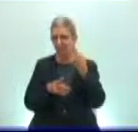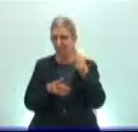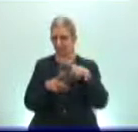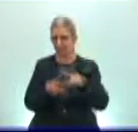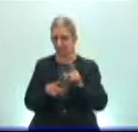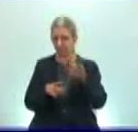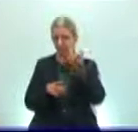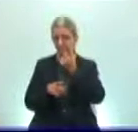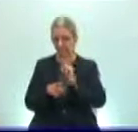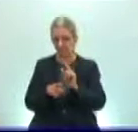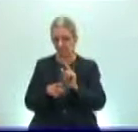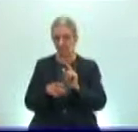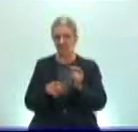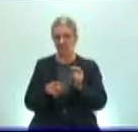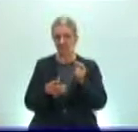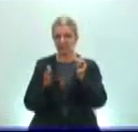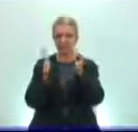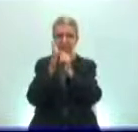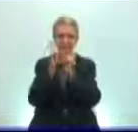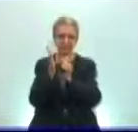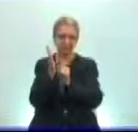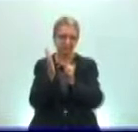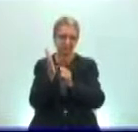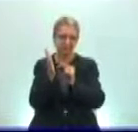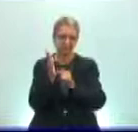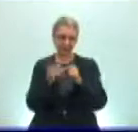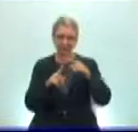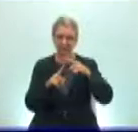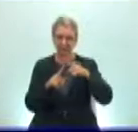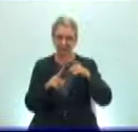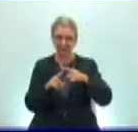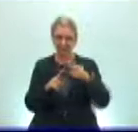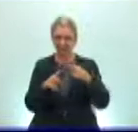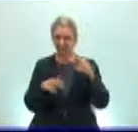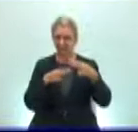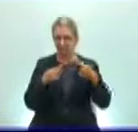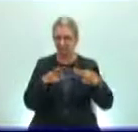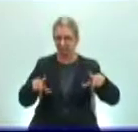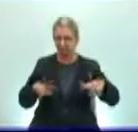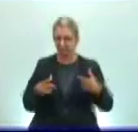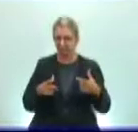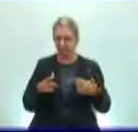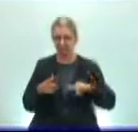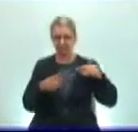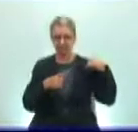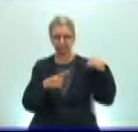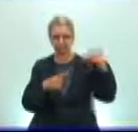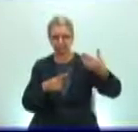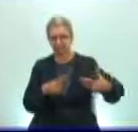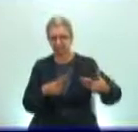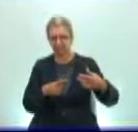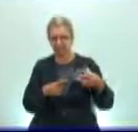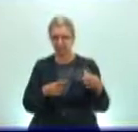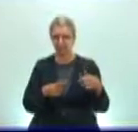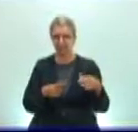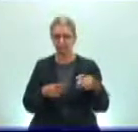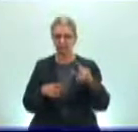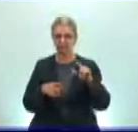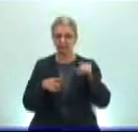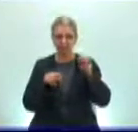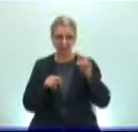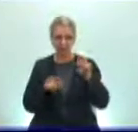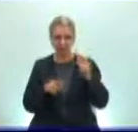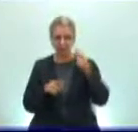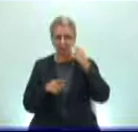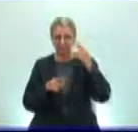debían cumplirse en los próximos años y se aprobaron las directrices para el quinto plan quinquenal de